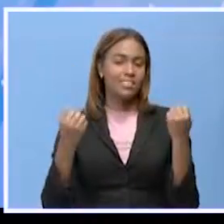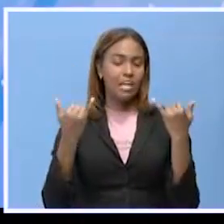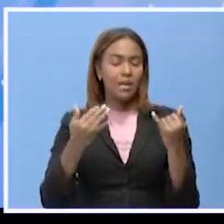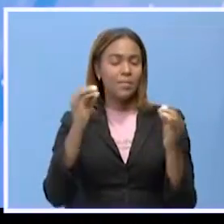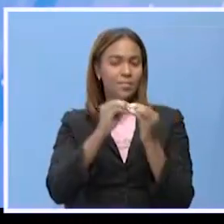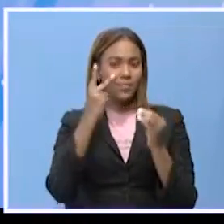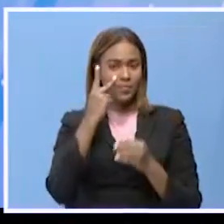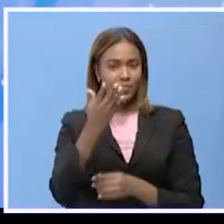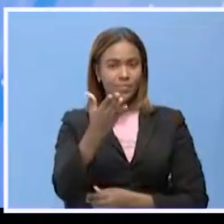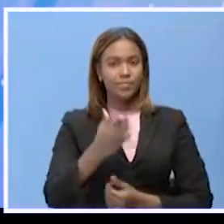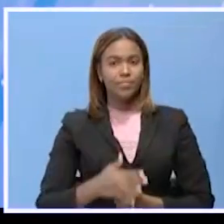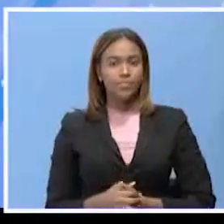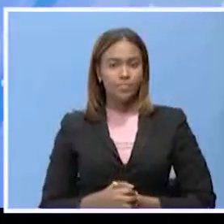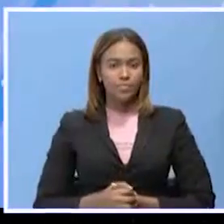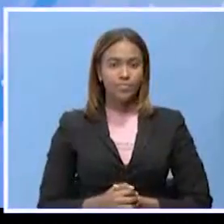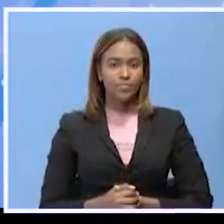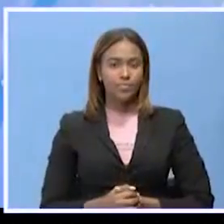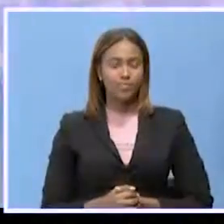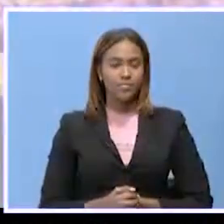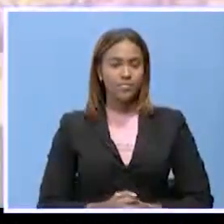Vamos a ver más.